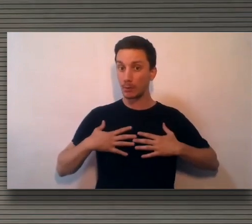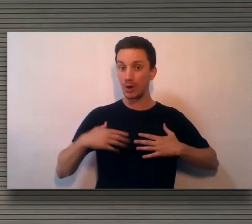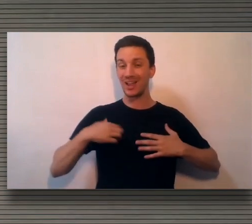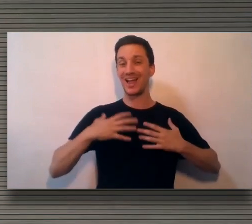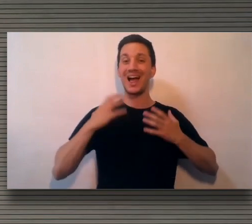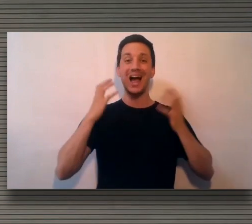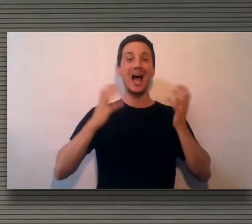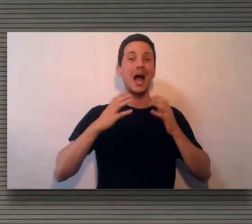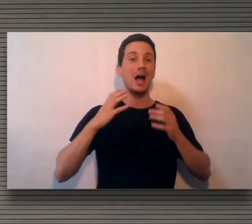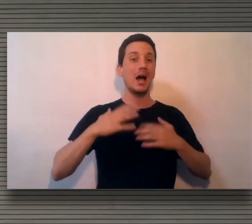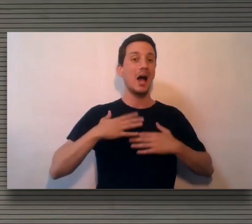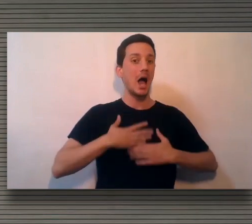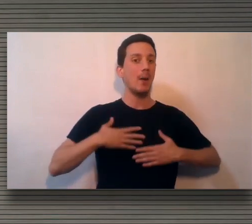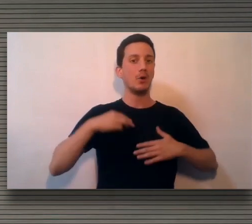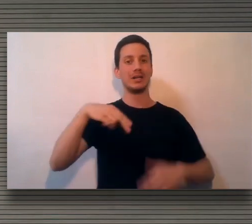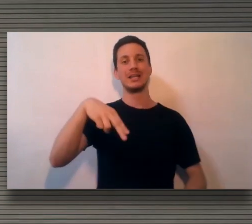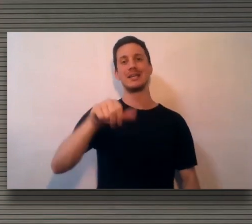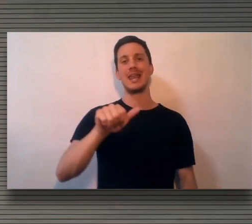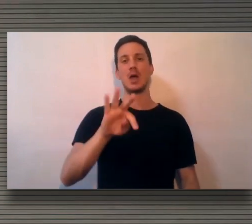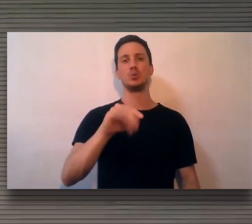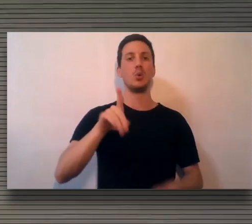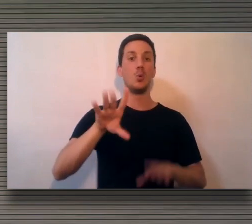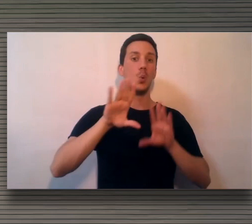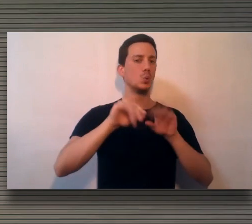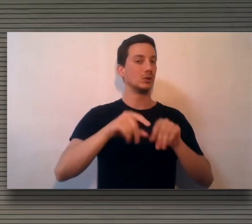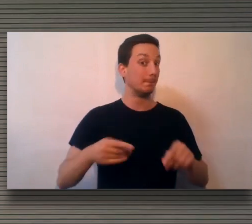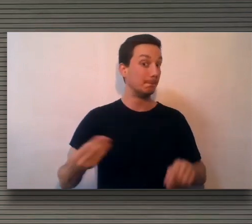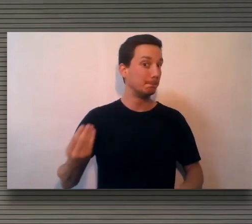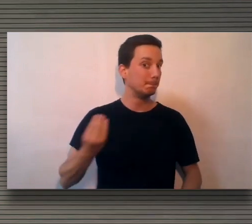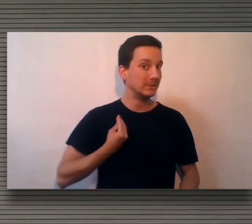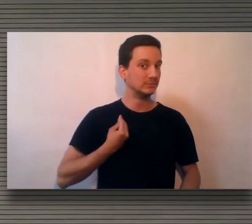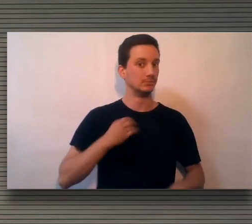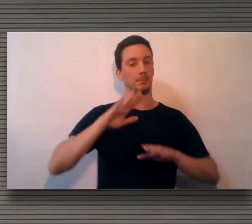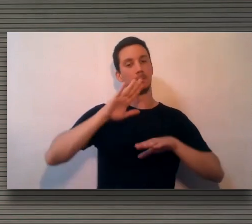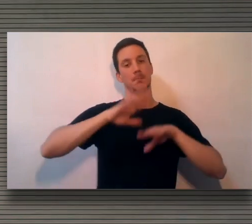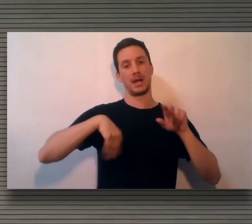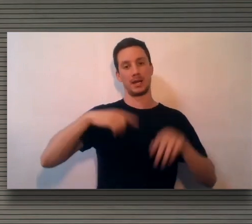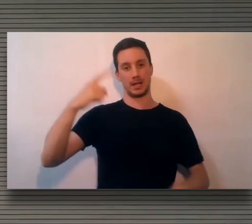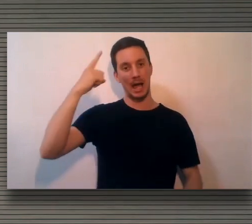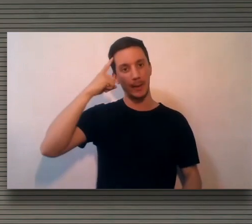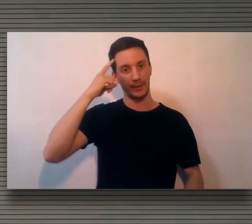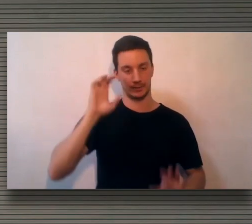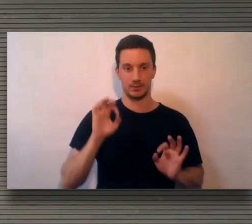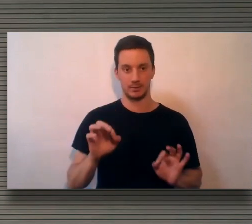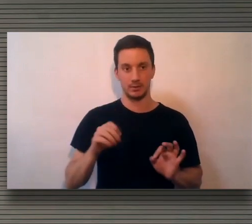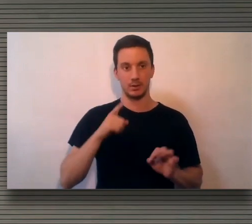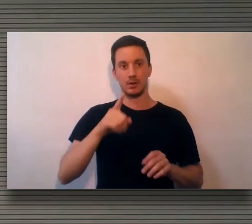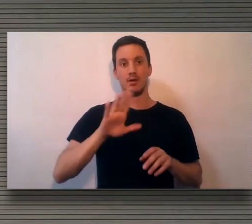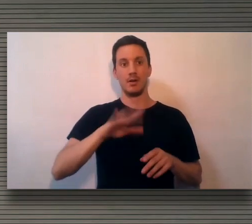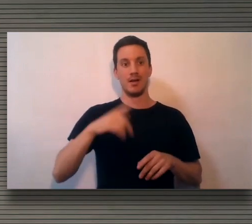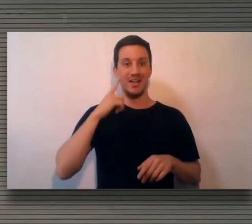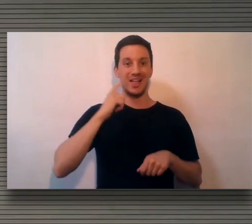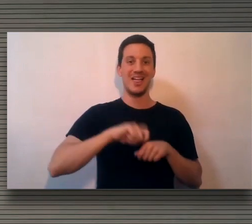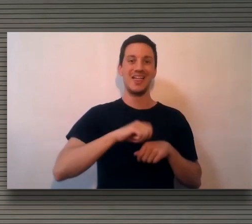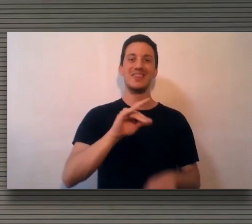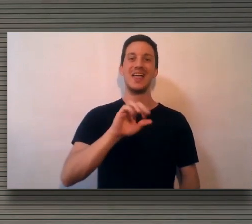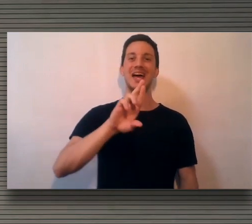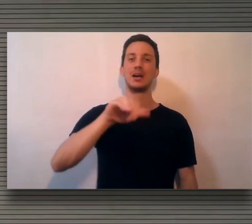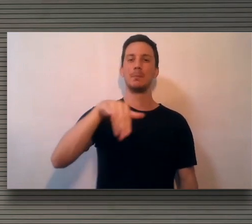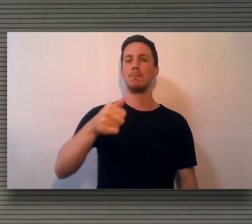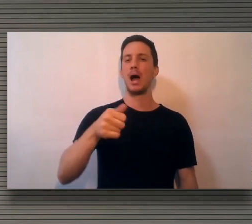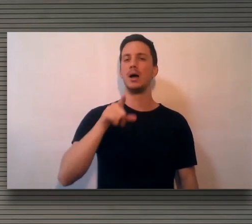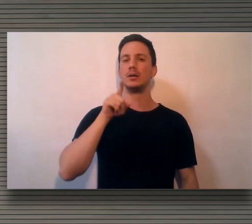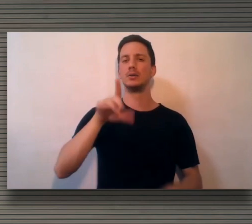es el que debes usar para la cabeza. Entonces, pues Aderma, por ejemplo, tiene un jabón que se